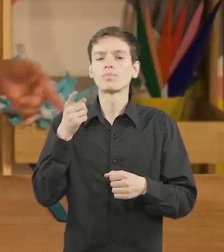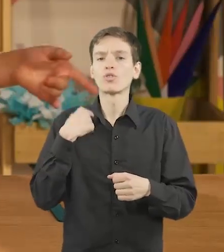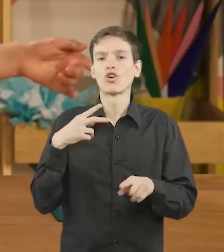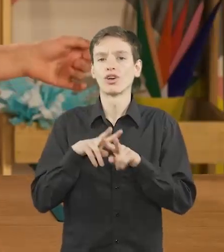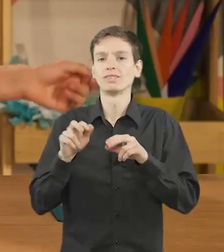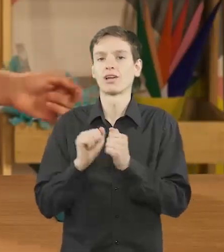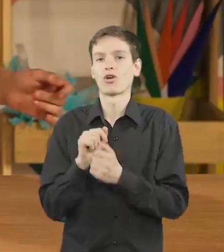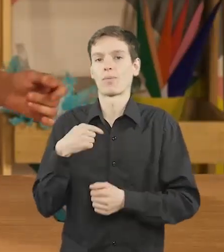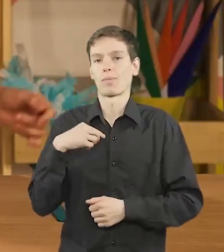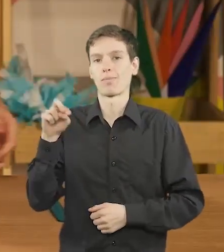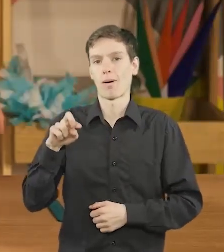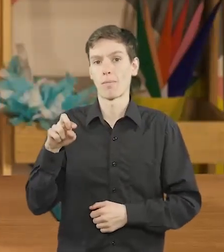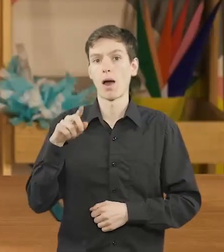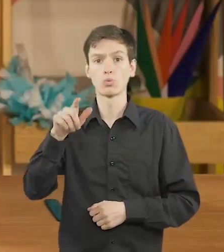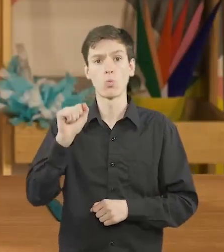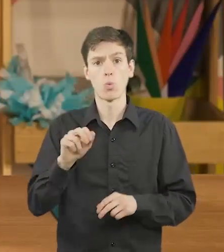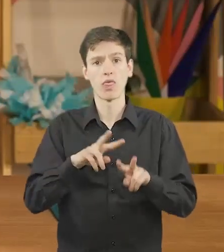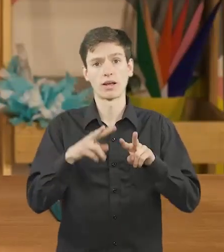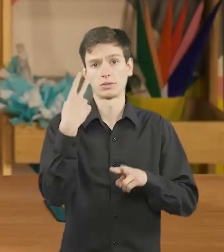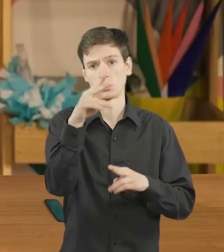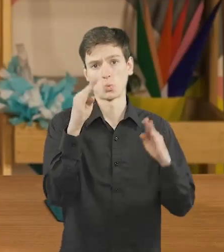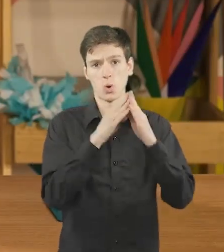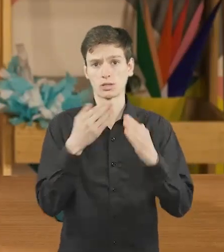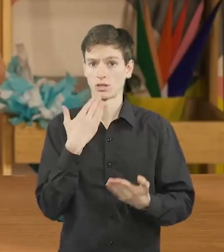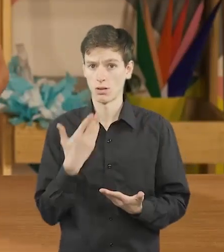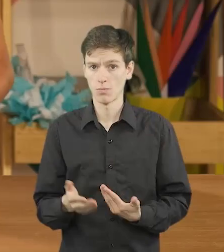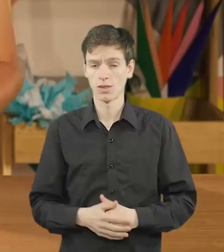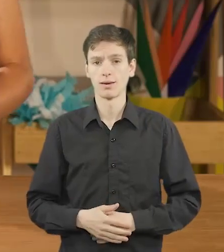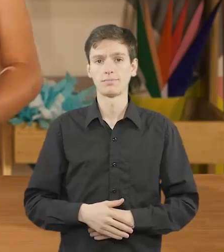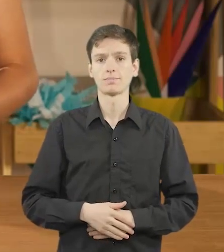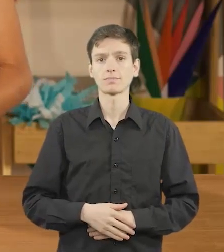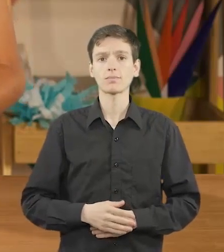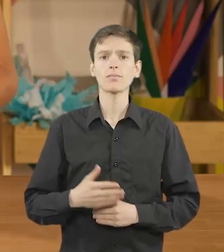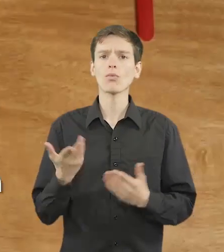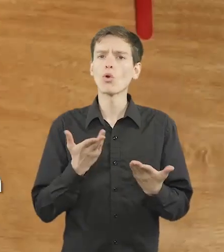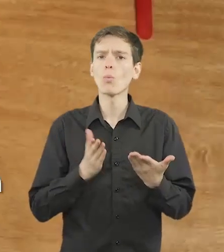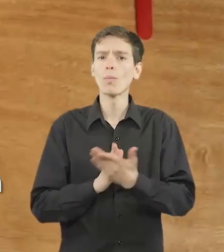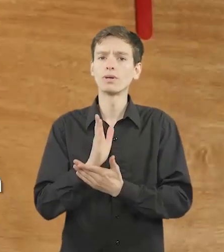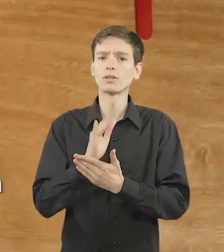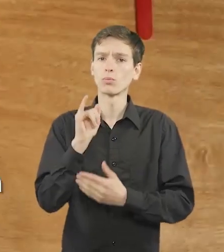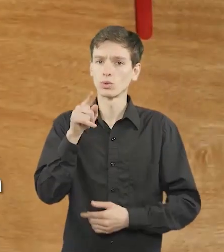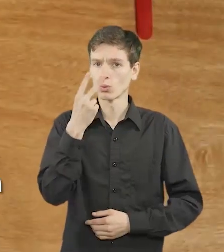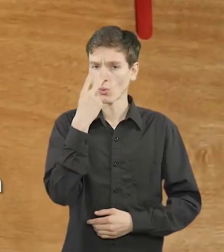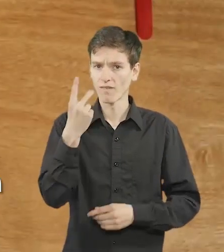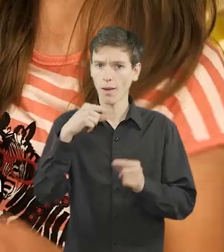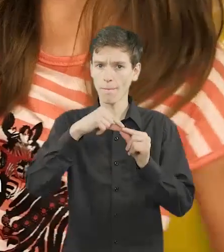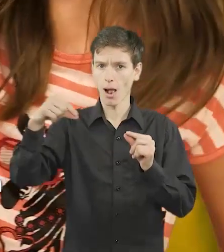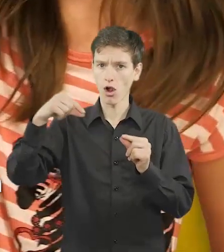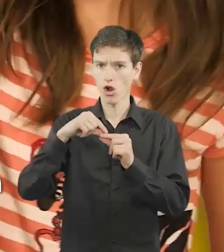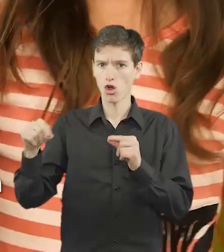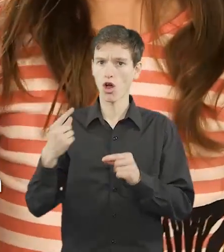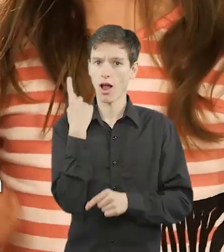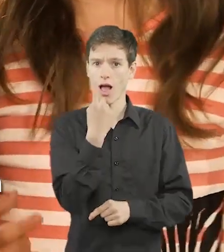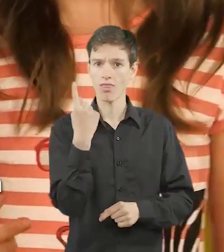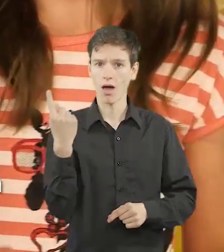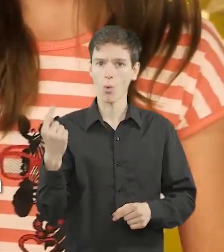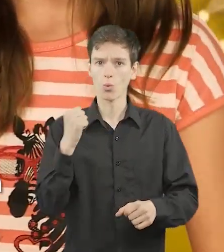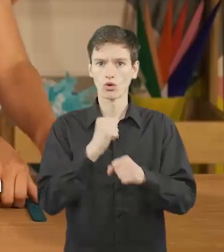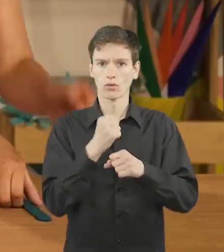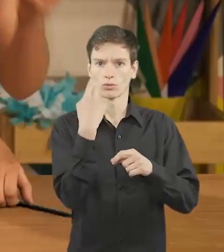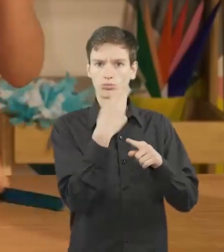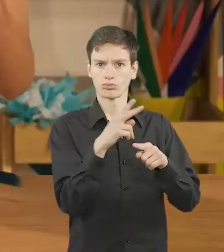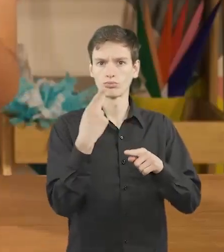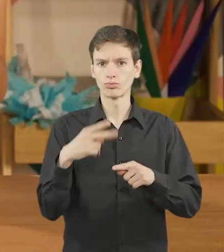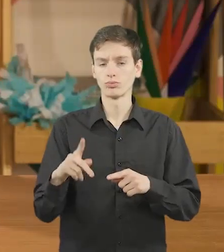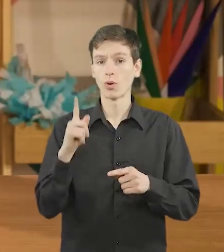papá. Ustedes también pueden hacer uno en sus casas. ¡Súper! ¿Y cómo empezamos? Si ustedes ven estos falitos, cada uno va a cumplir una función.